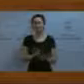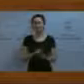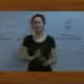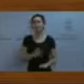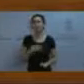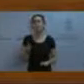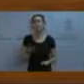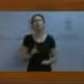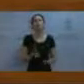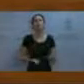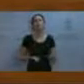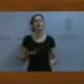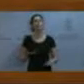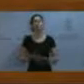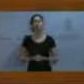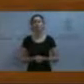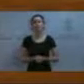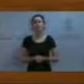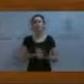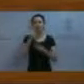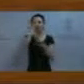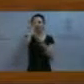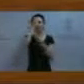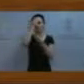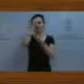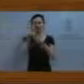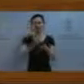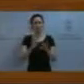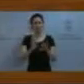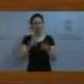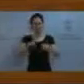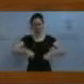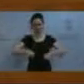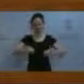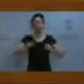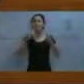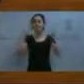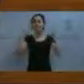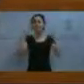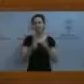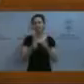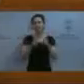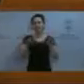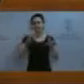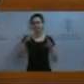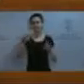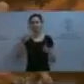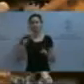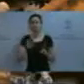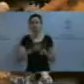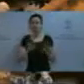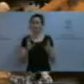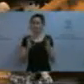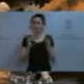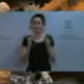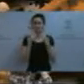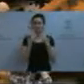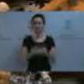dijeran ustedes si no tenemos que hacer una reflexión de para qué nos sirven en estos momentos SOGEPSA. Nada más y muchas gracias.